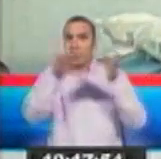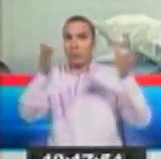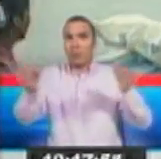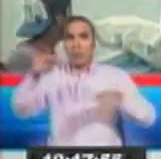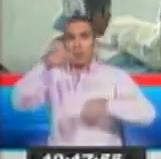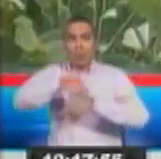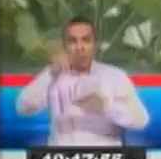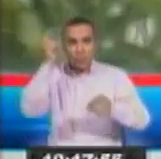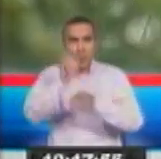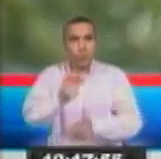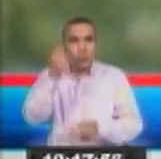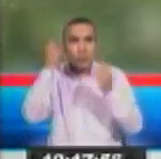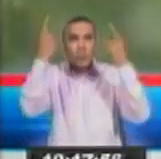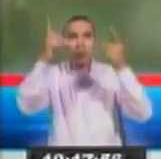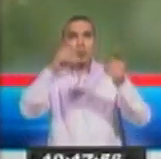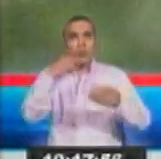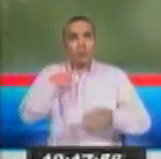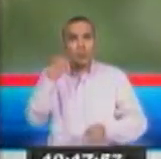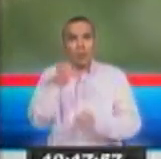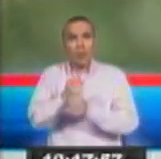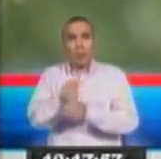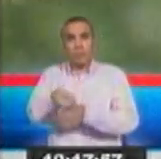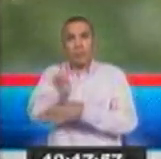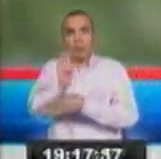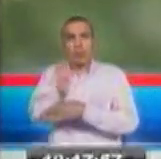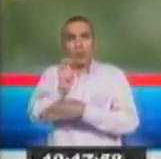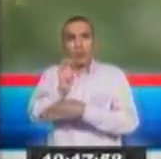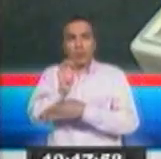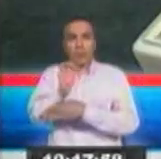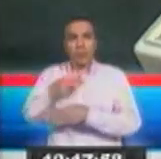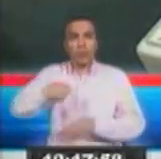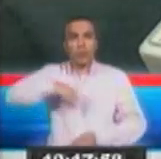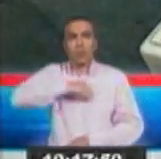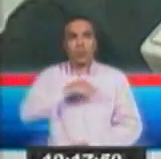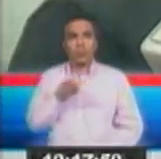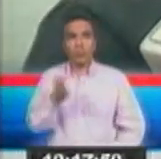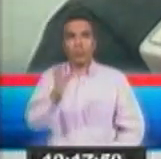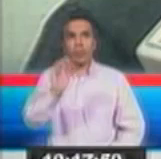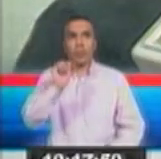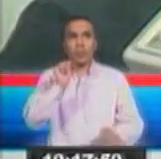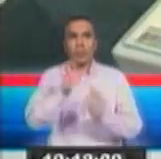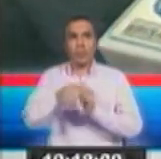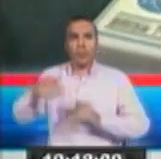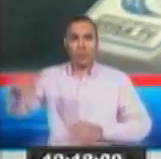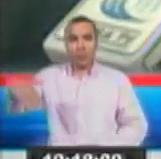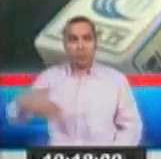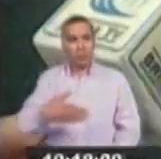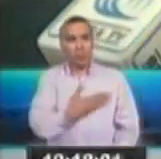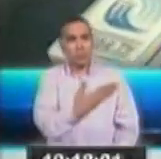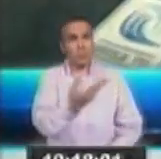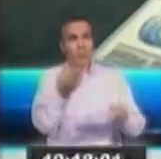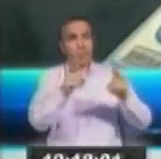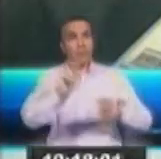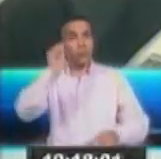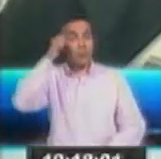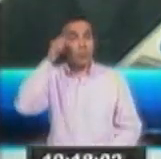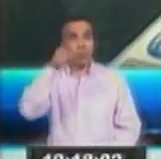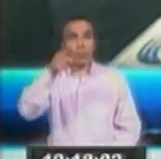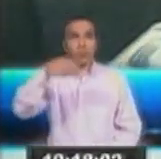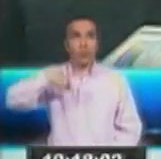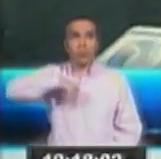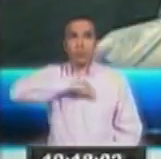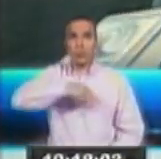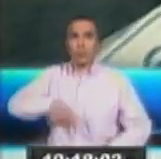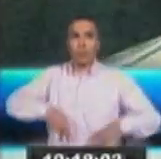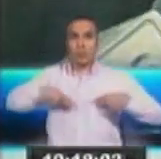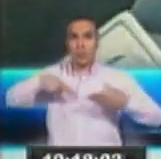por sorpresa a quienes se dedican a esta labor. Las especies nuestras pasan por nuestro perfil costero. Además, recuerden ustedes que por nosotros vivir en